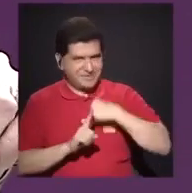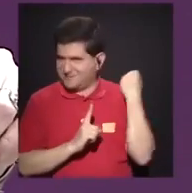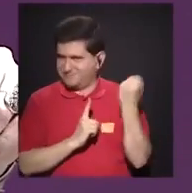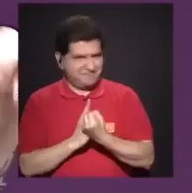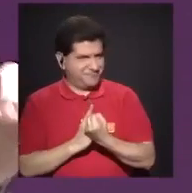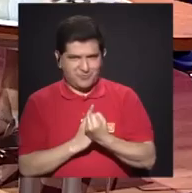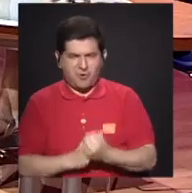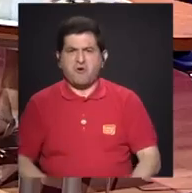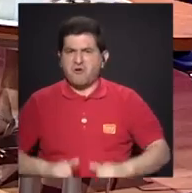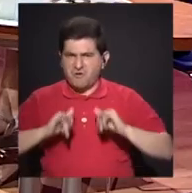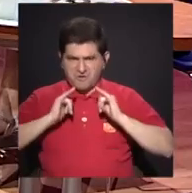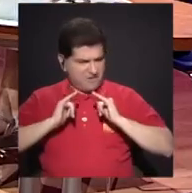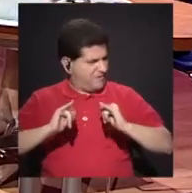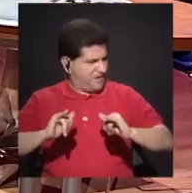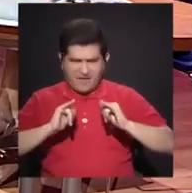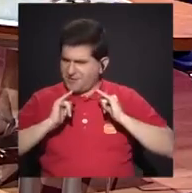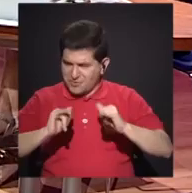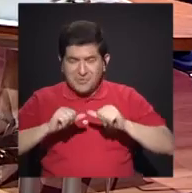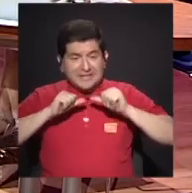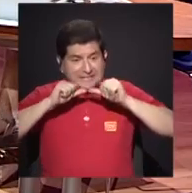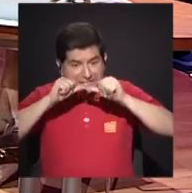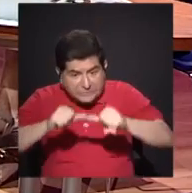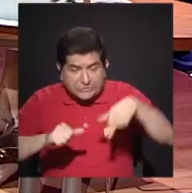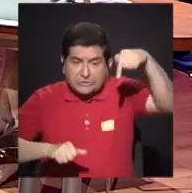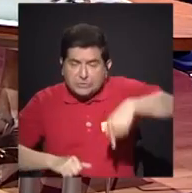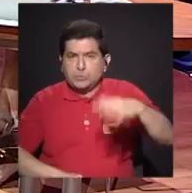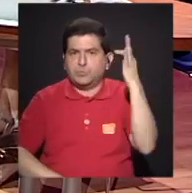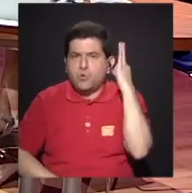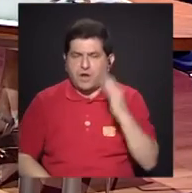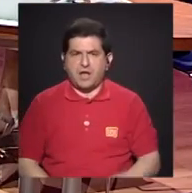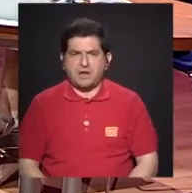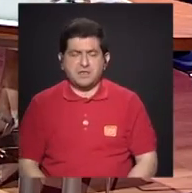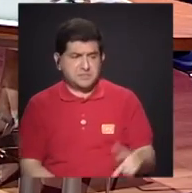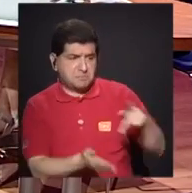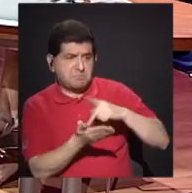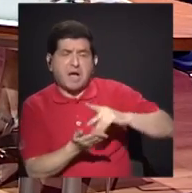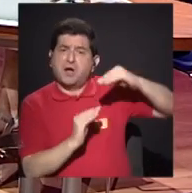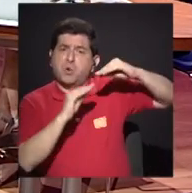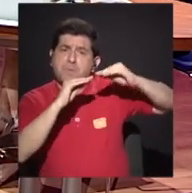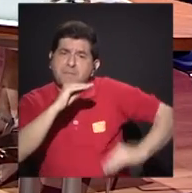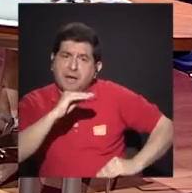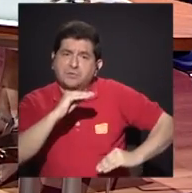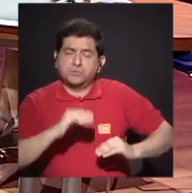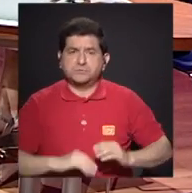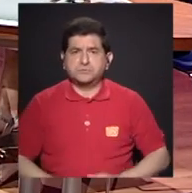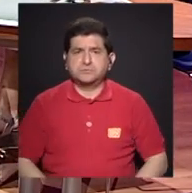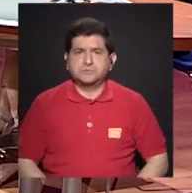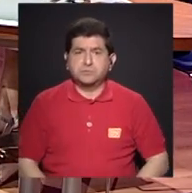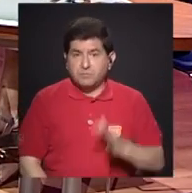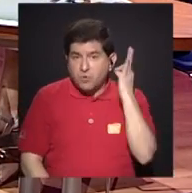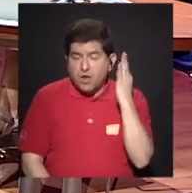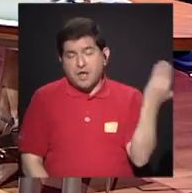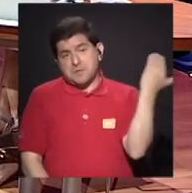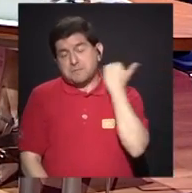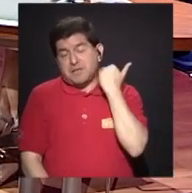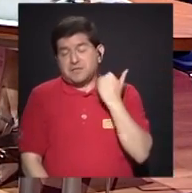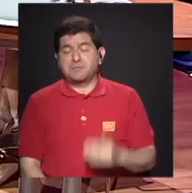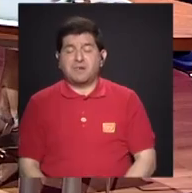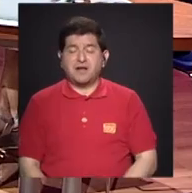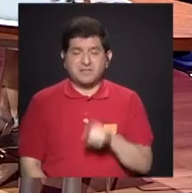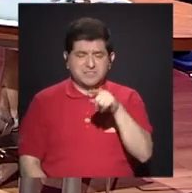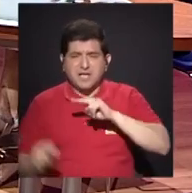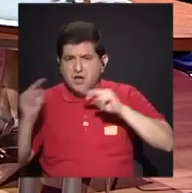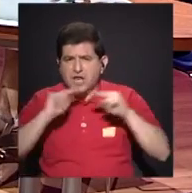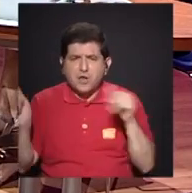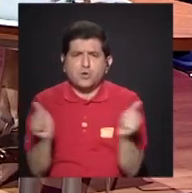¿verdad? La desigualdad sigue siendo una realidad para las mujeres. Las mujeres seguimos ganando menos, seguimos estando, somos las víctimas predilectas de la trata